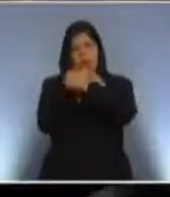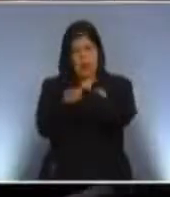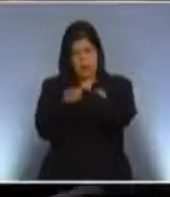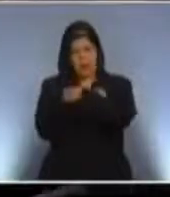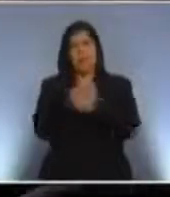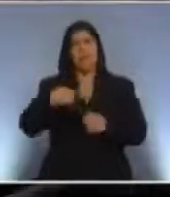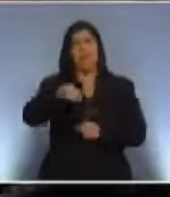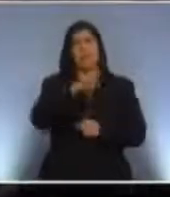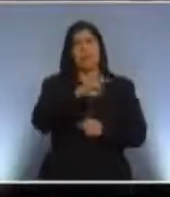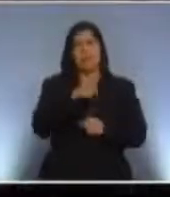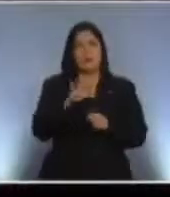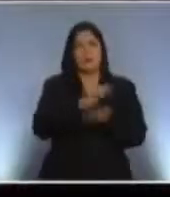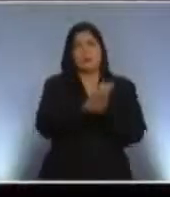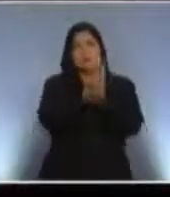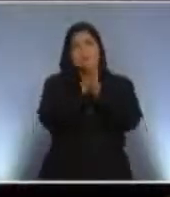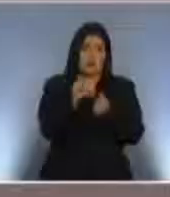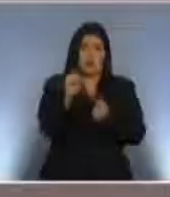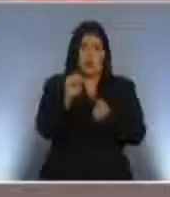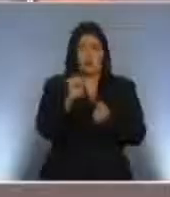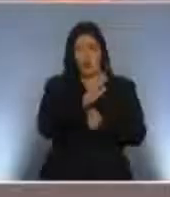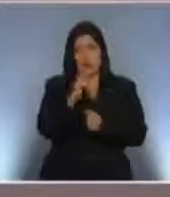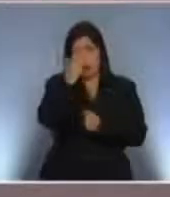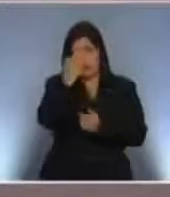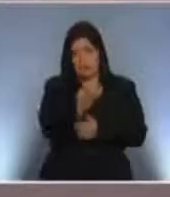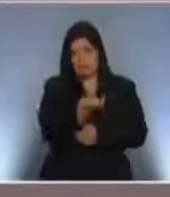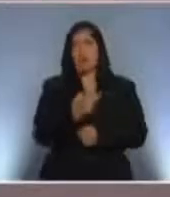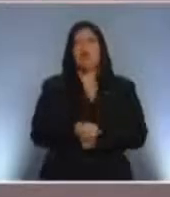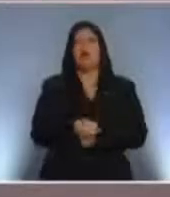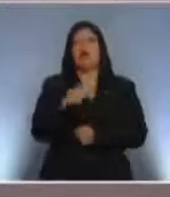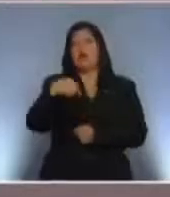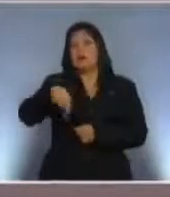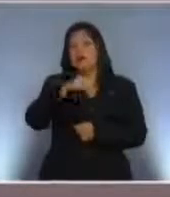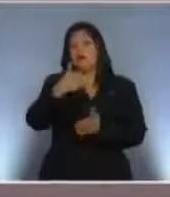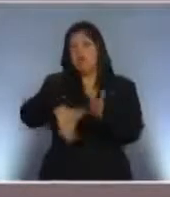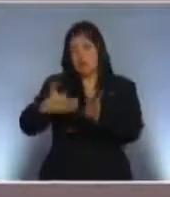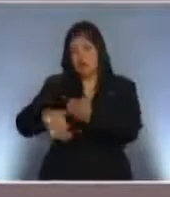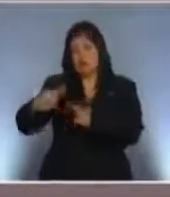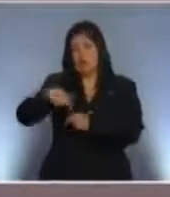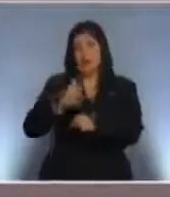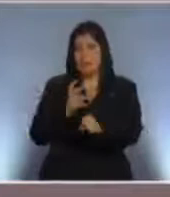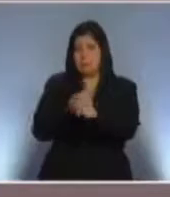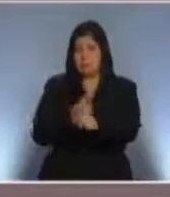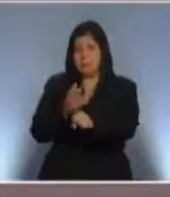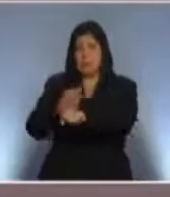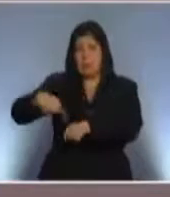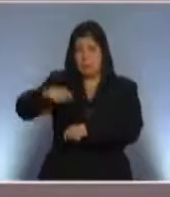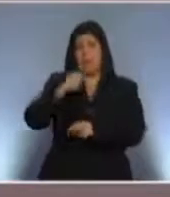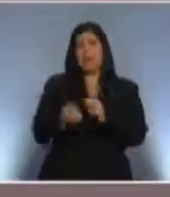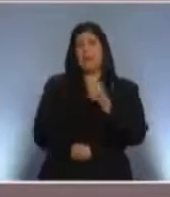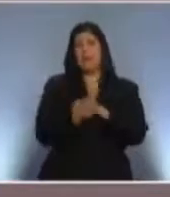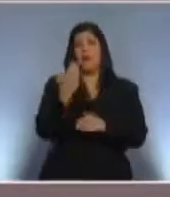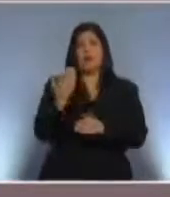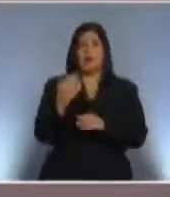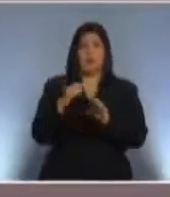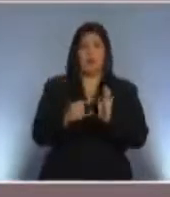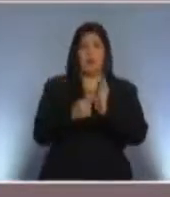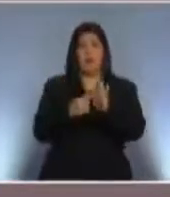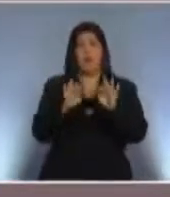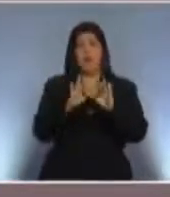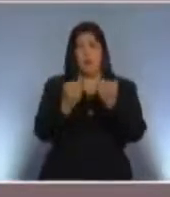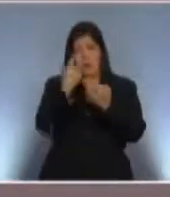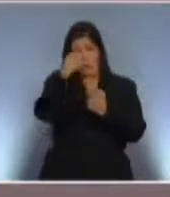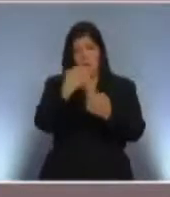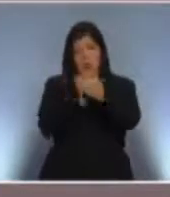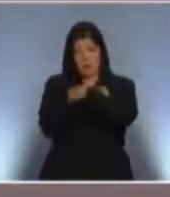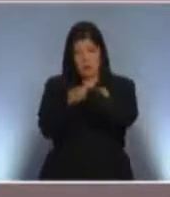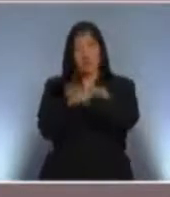transformadora que el país necesita. Tenemos una gran tarea por delante para lograr que el nuevo modelo educativo sea